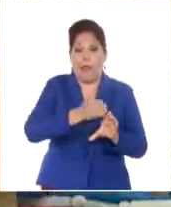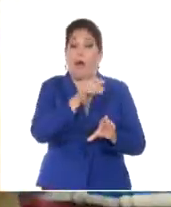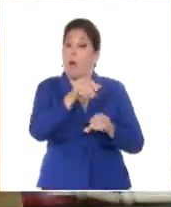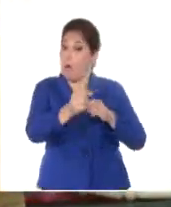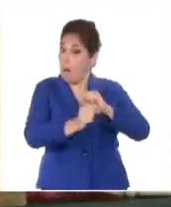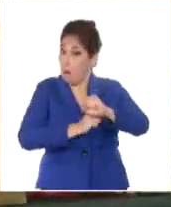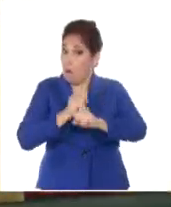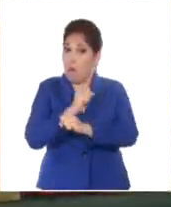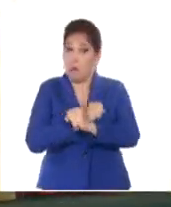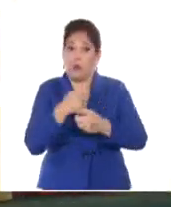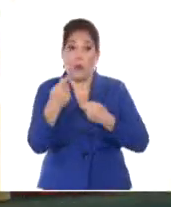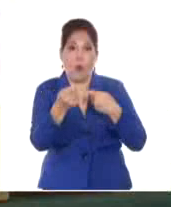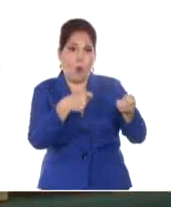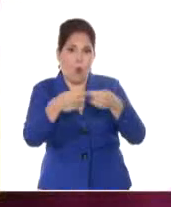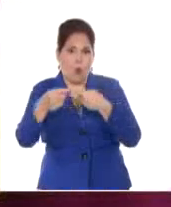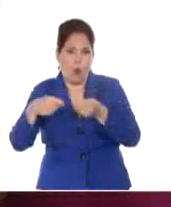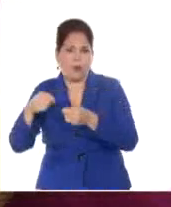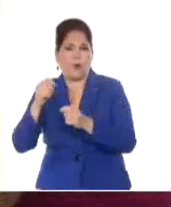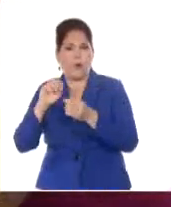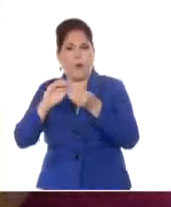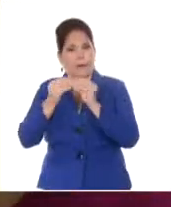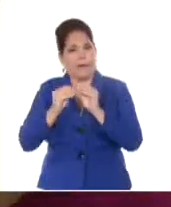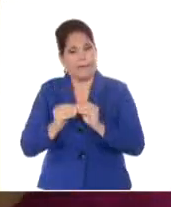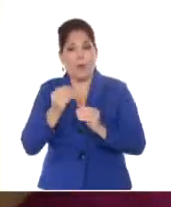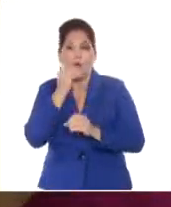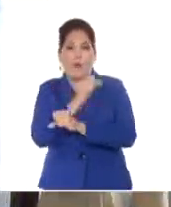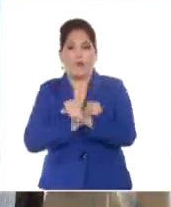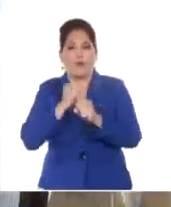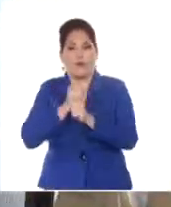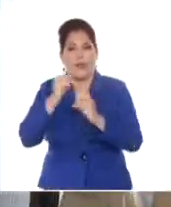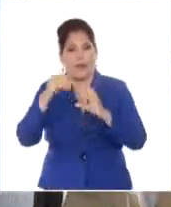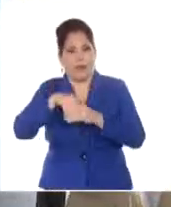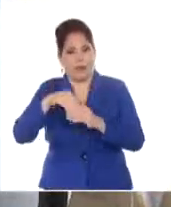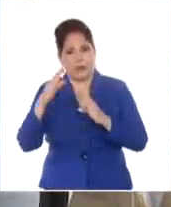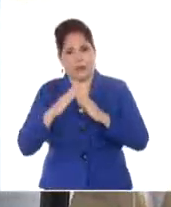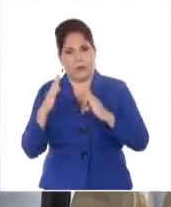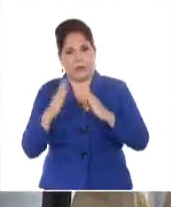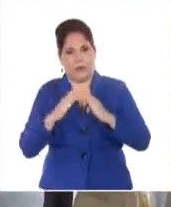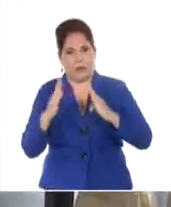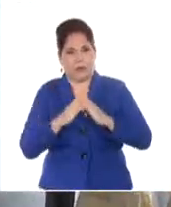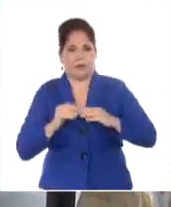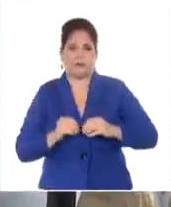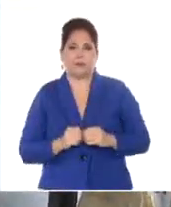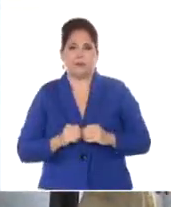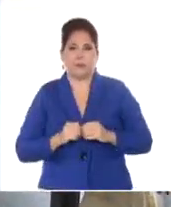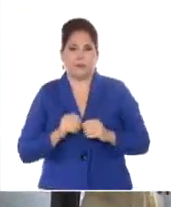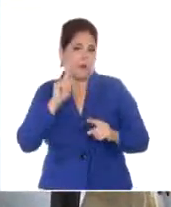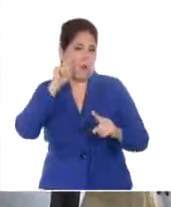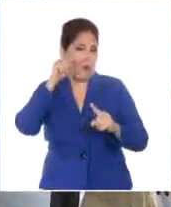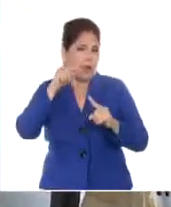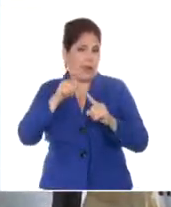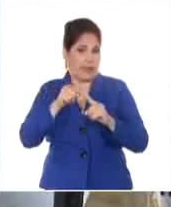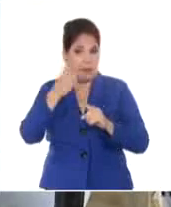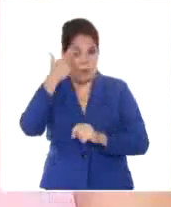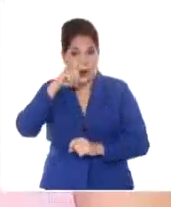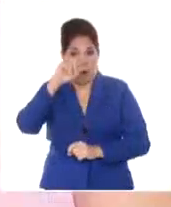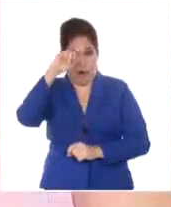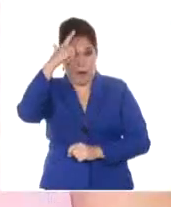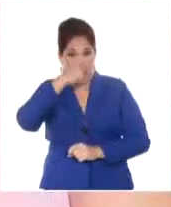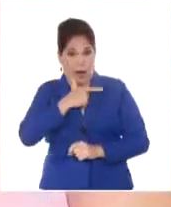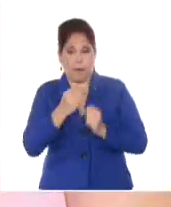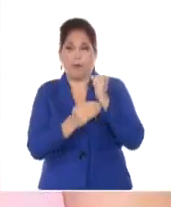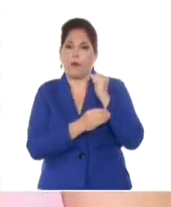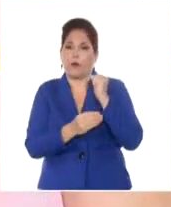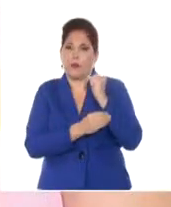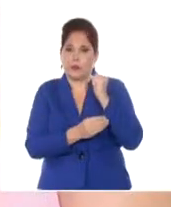uso y comercialización de objetos útiles y visualmente atractivos. Dentro de los objetivos de la ACA está potenciar